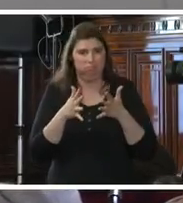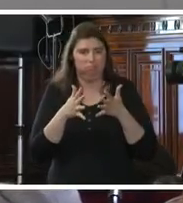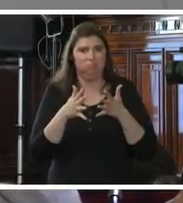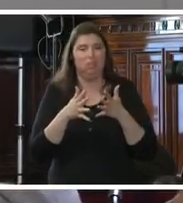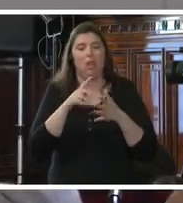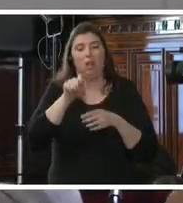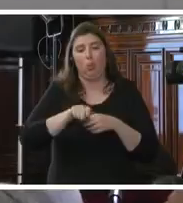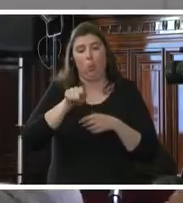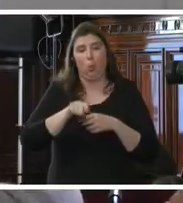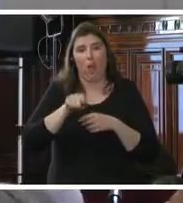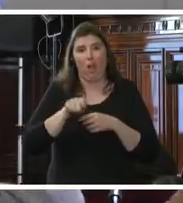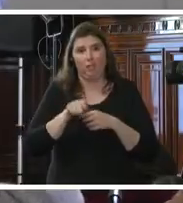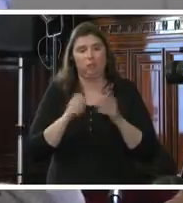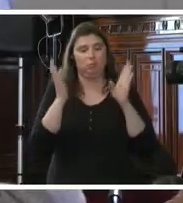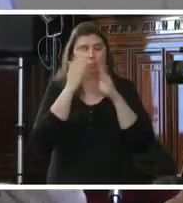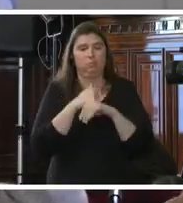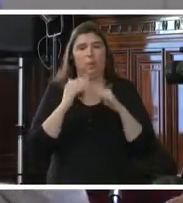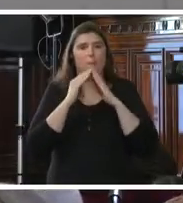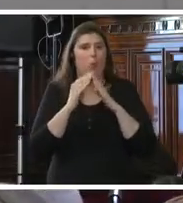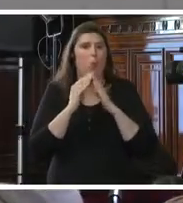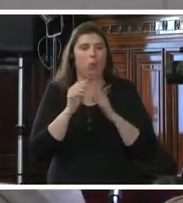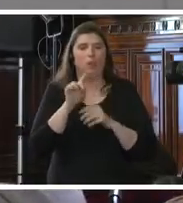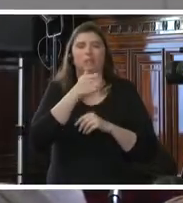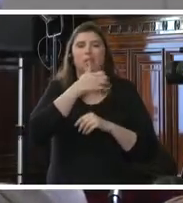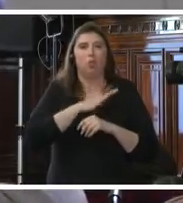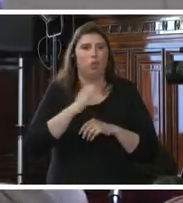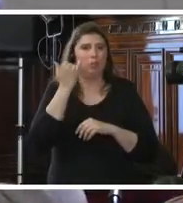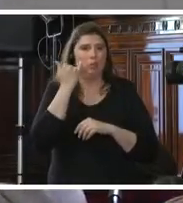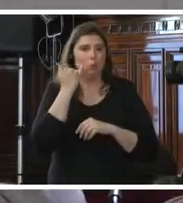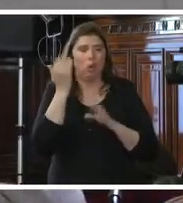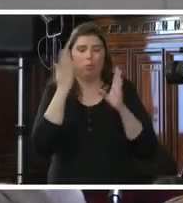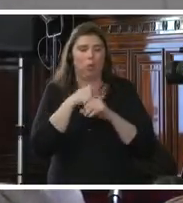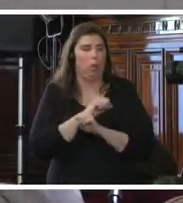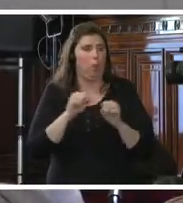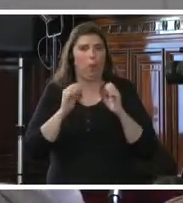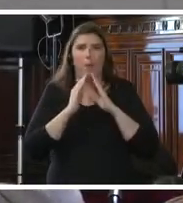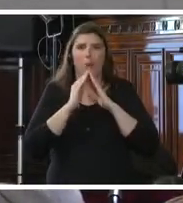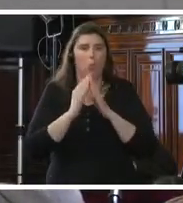en los tribunales. No se les pueden hacer preguntas sobre su historia sexual previa, ni puede haber preguntas